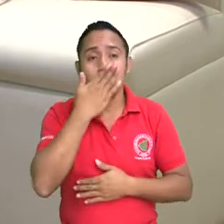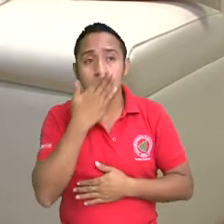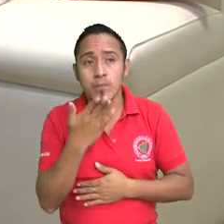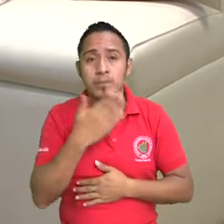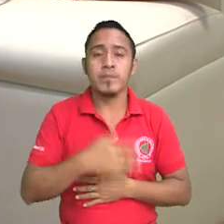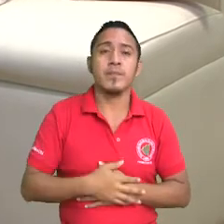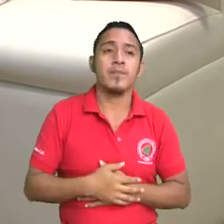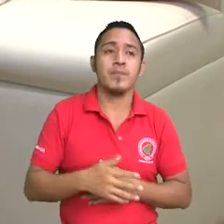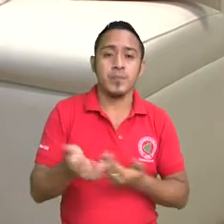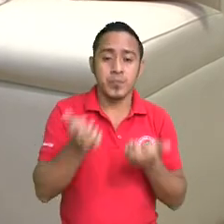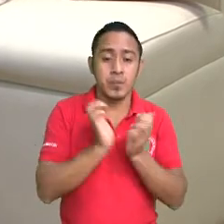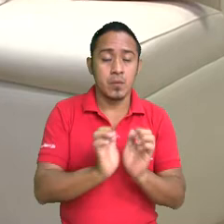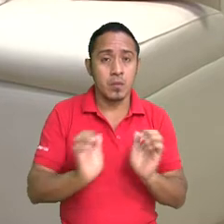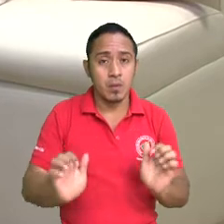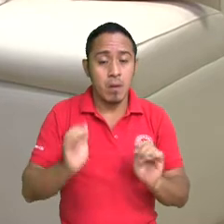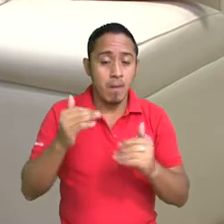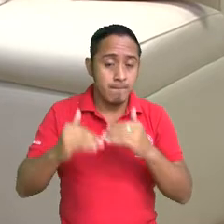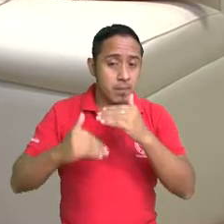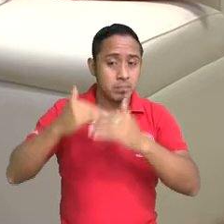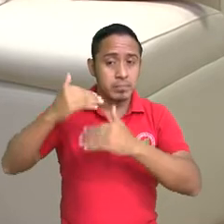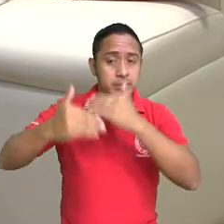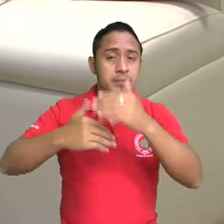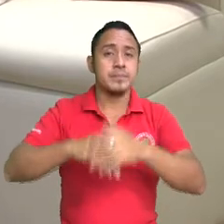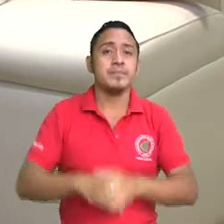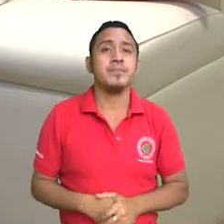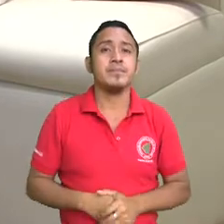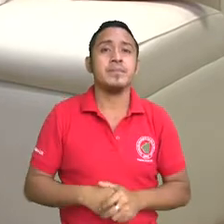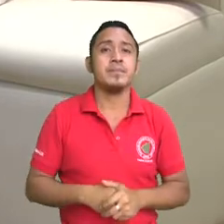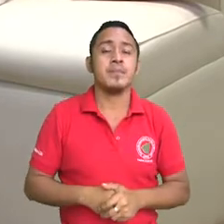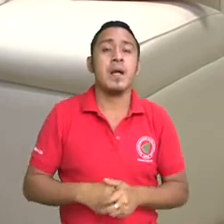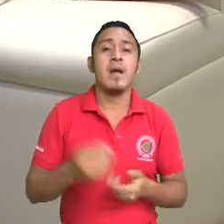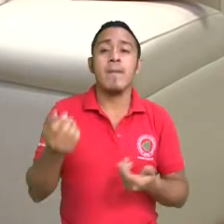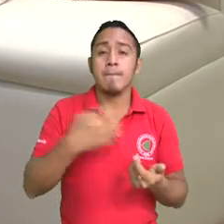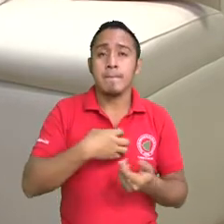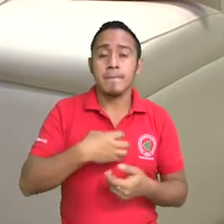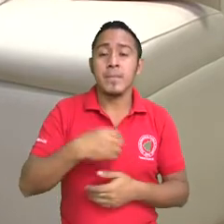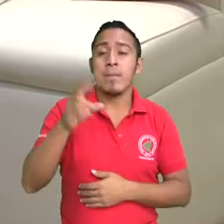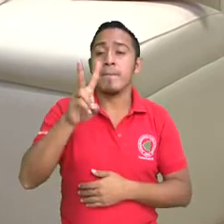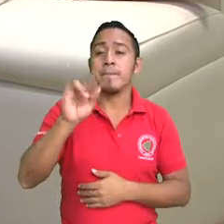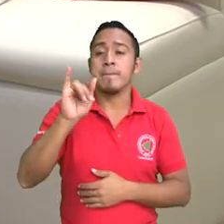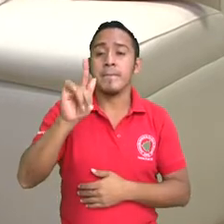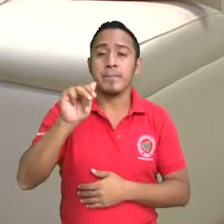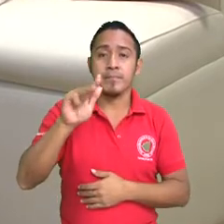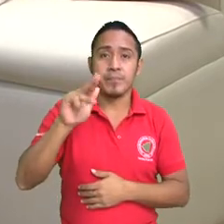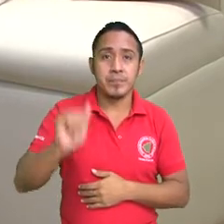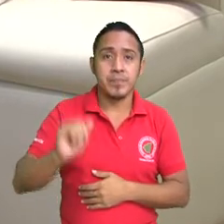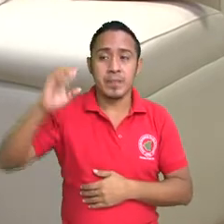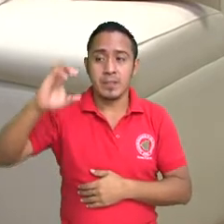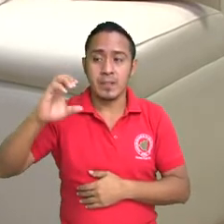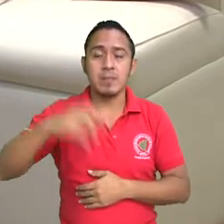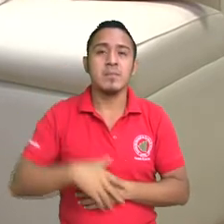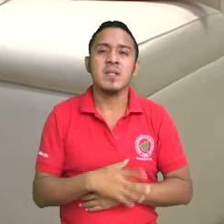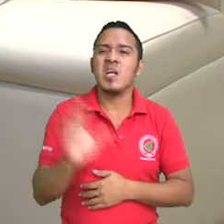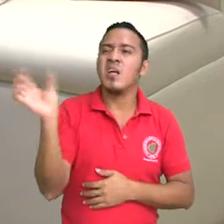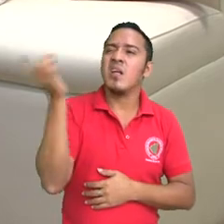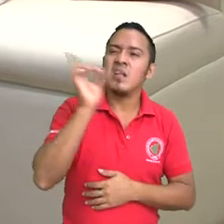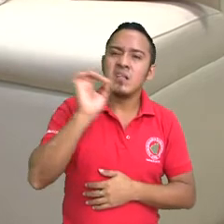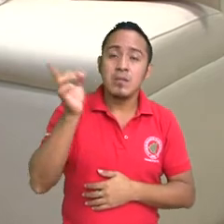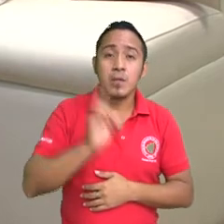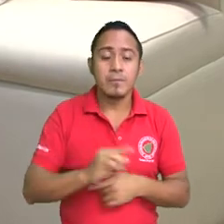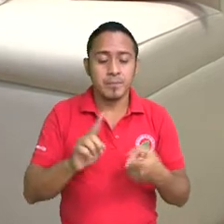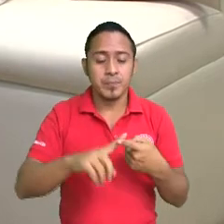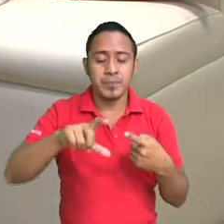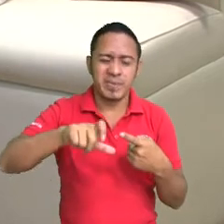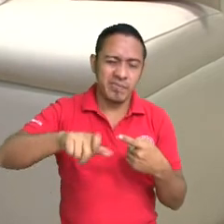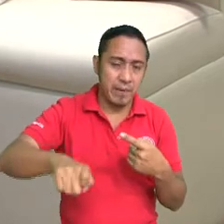en el caso de los niños, pues, que van creciendo? En este caso, la vitamina C. Vitamina C. Sí, eso lo podemos encontrar en el